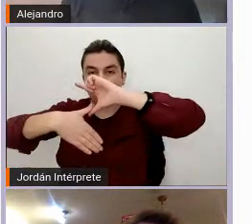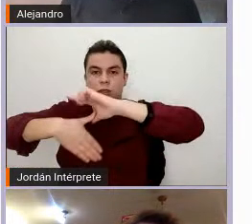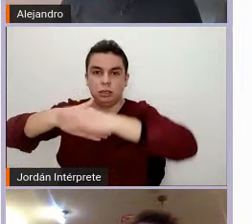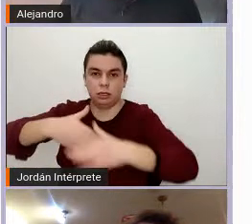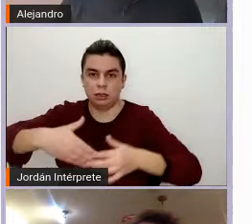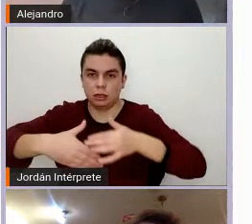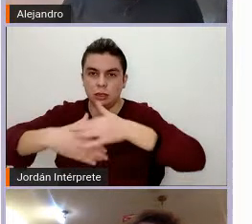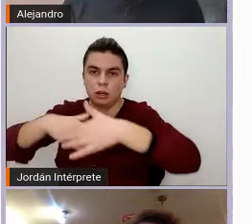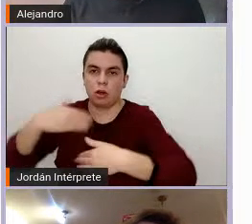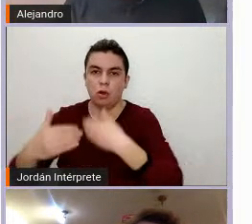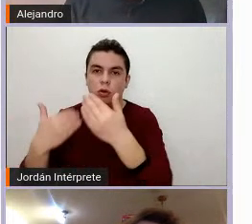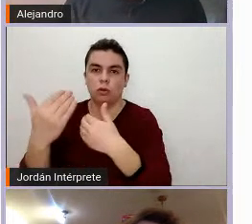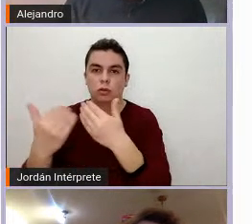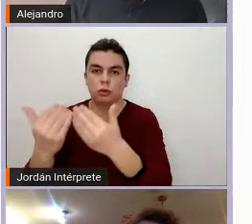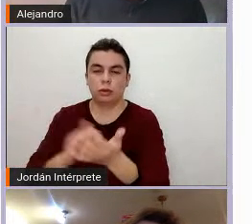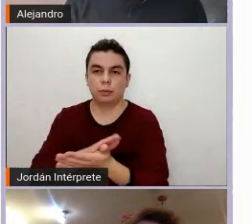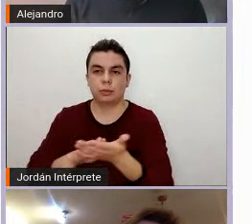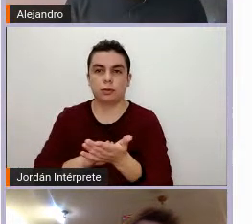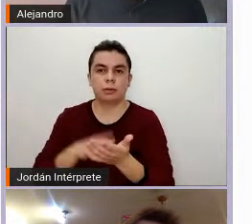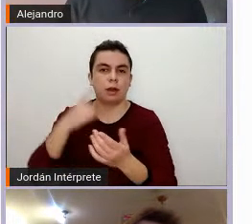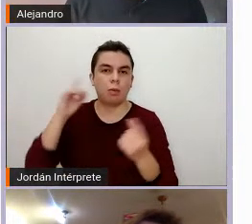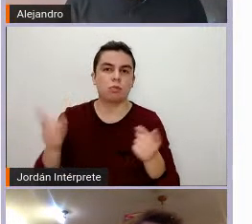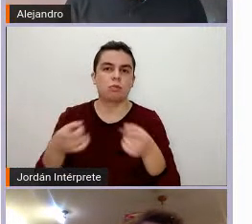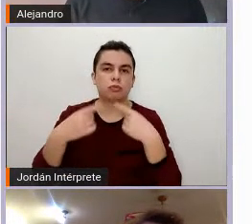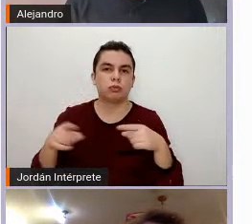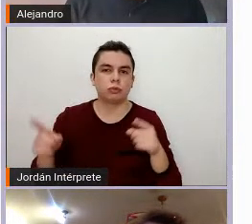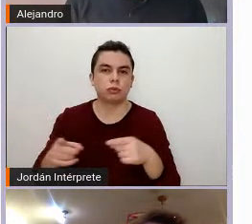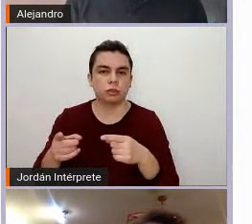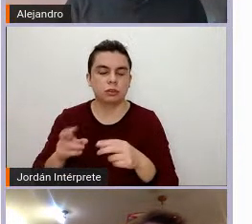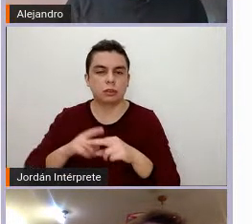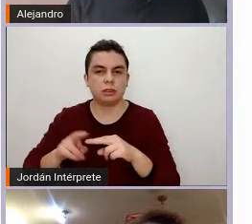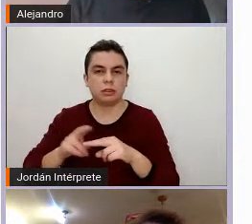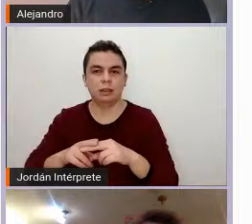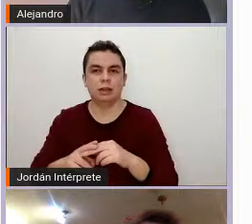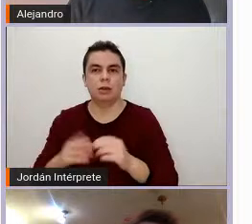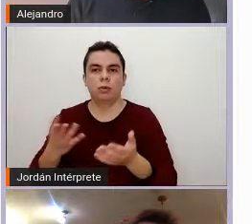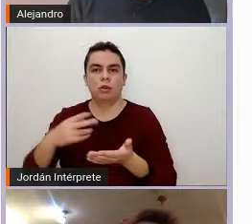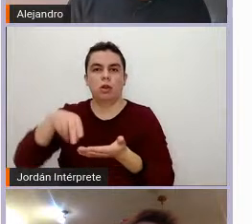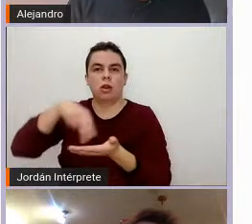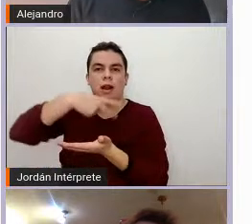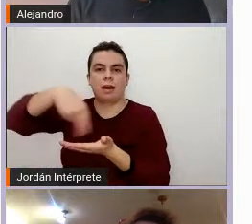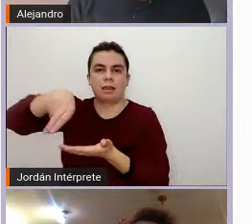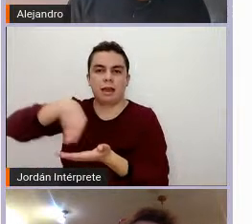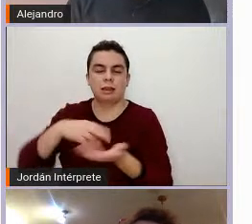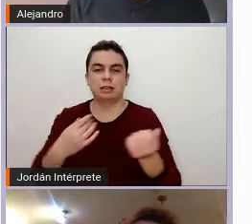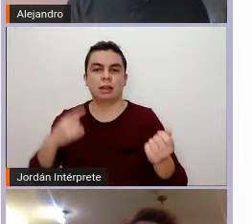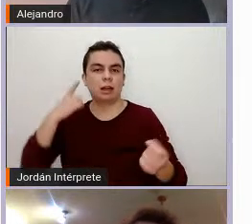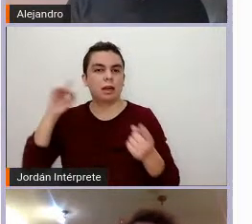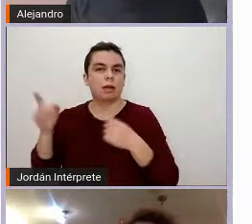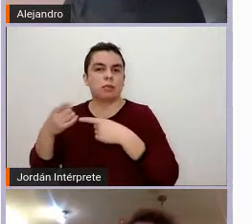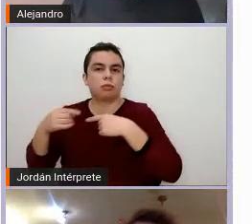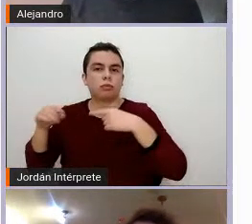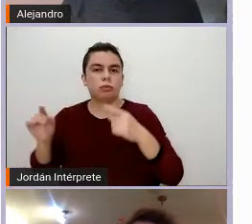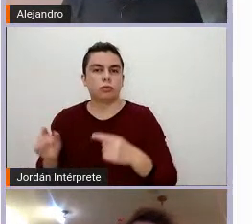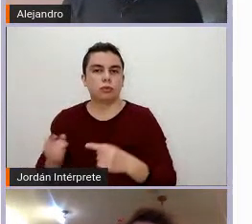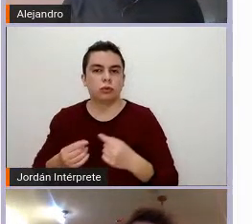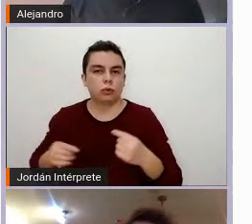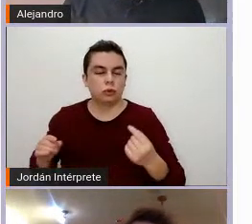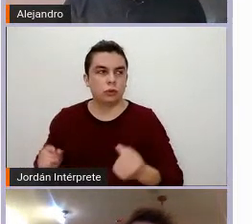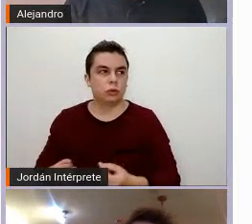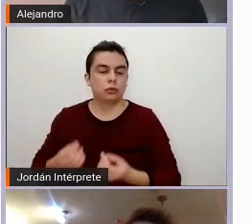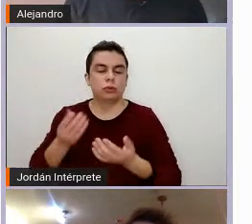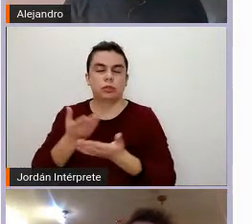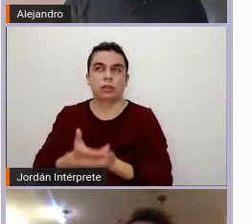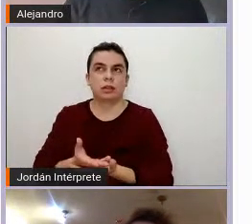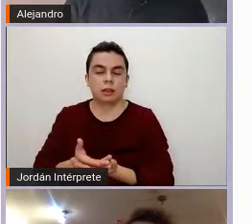para describir la música, la poesía, la danza y la educación primaria como un dispositivo mnemónico para preservar la sabiduría